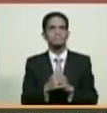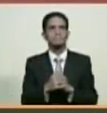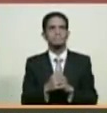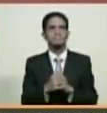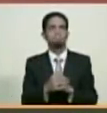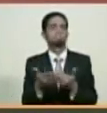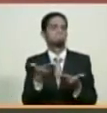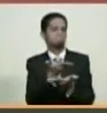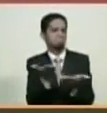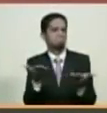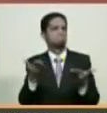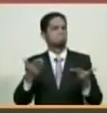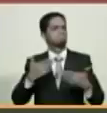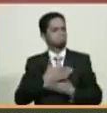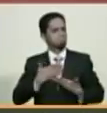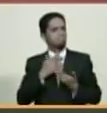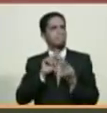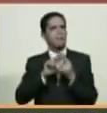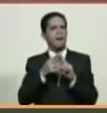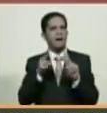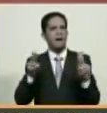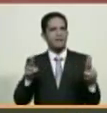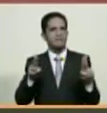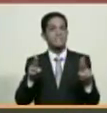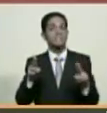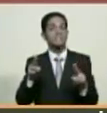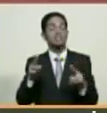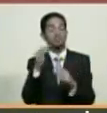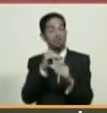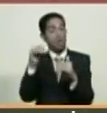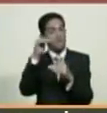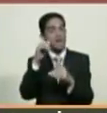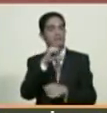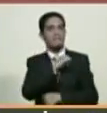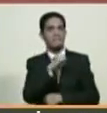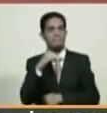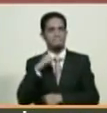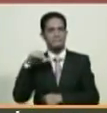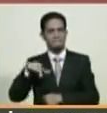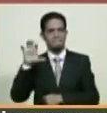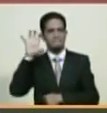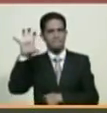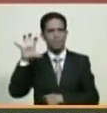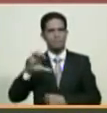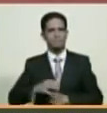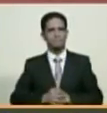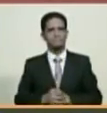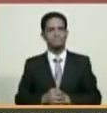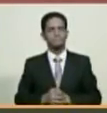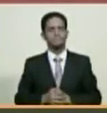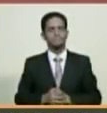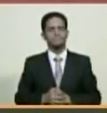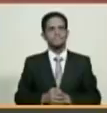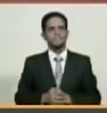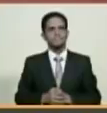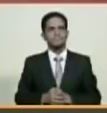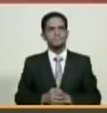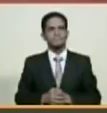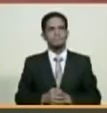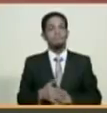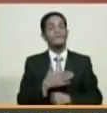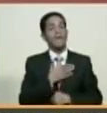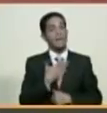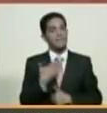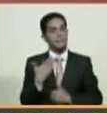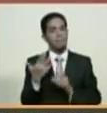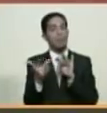en completo disfrute de la paz, de la soberanía y de la independencia de esta república. Queríamos comunicarnos con